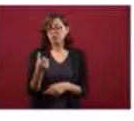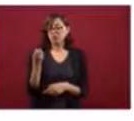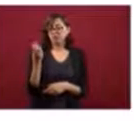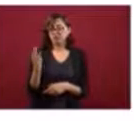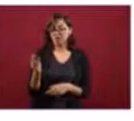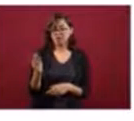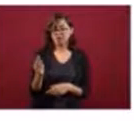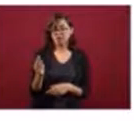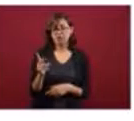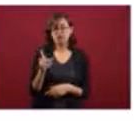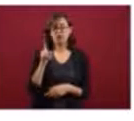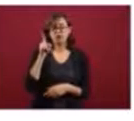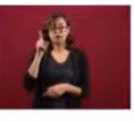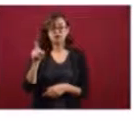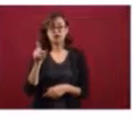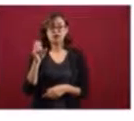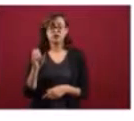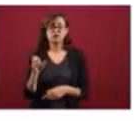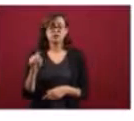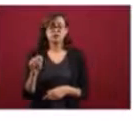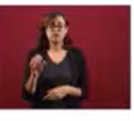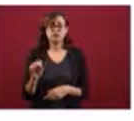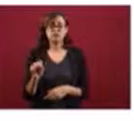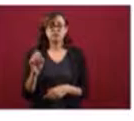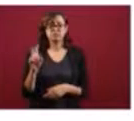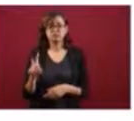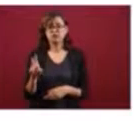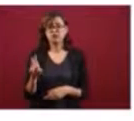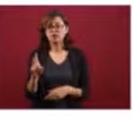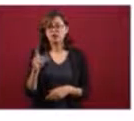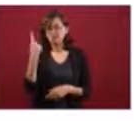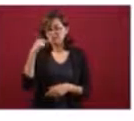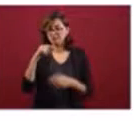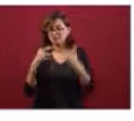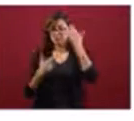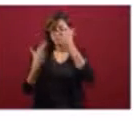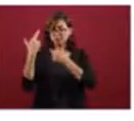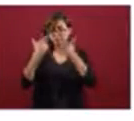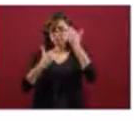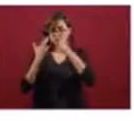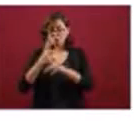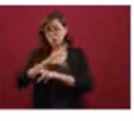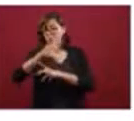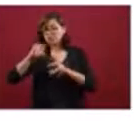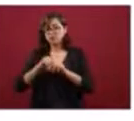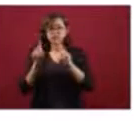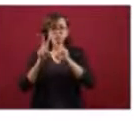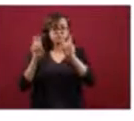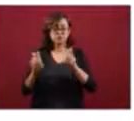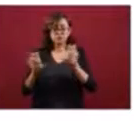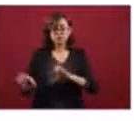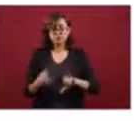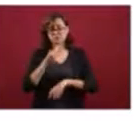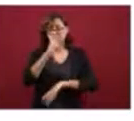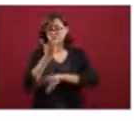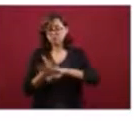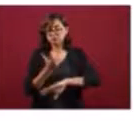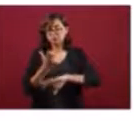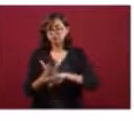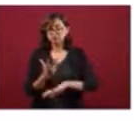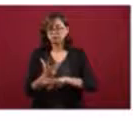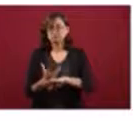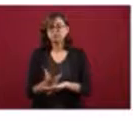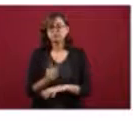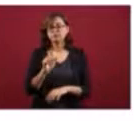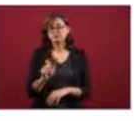en Honeywell y en la NTSB para la tomografía computarizada de todos los actuadores lineales en Chicago y